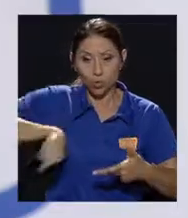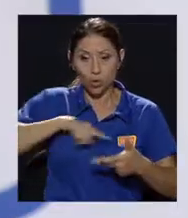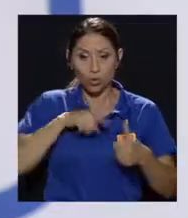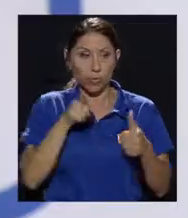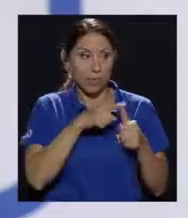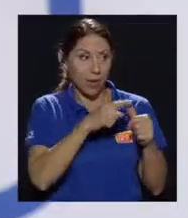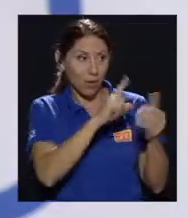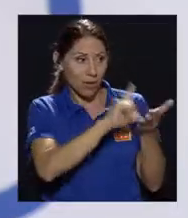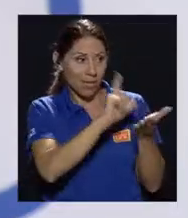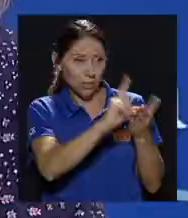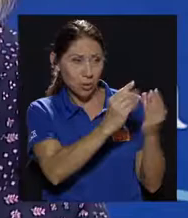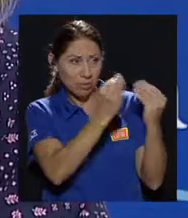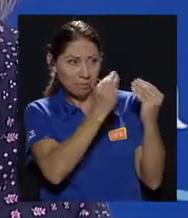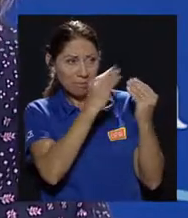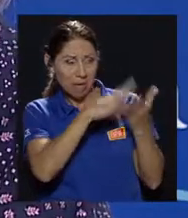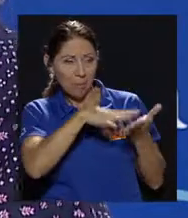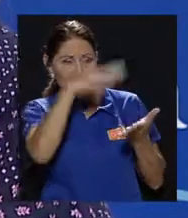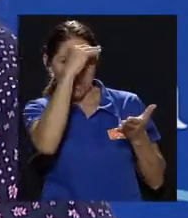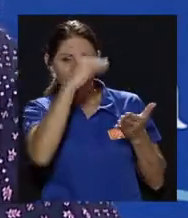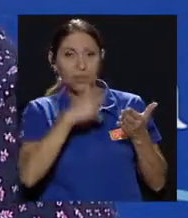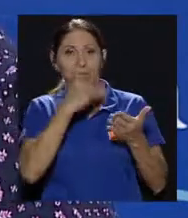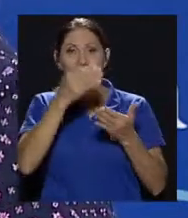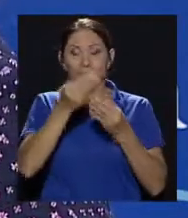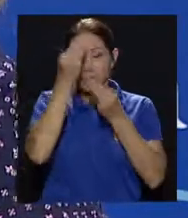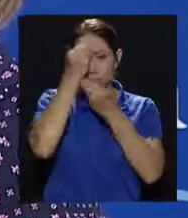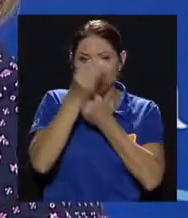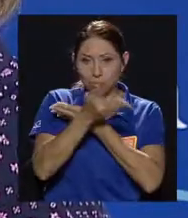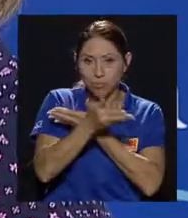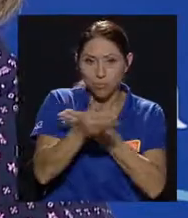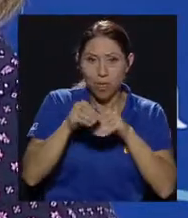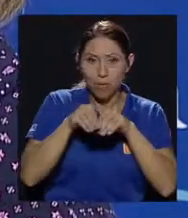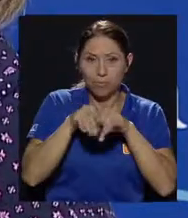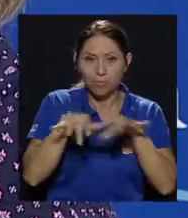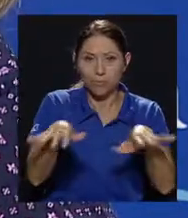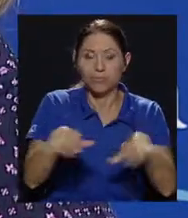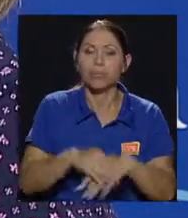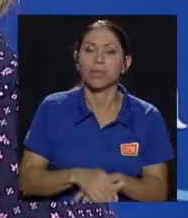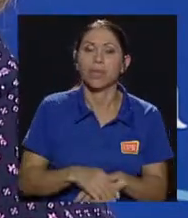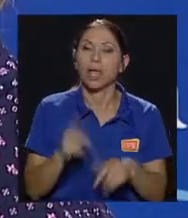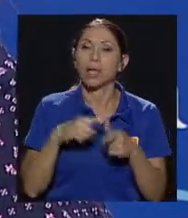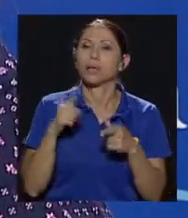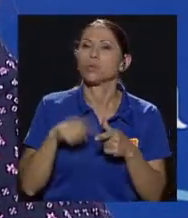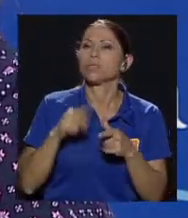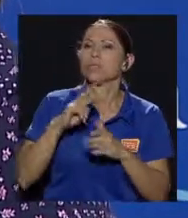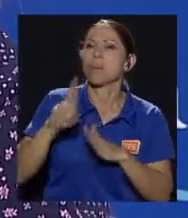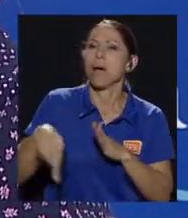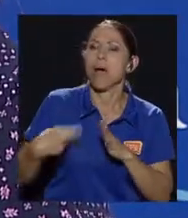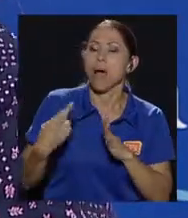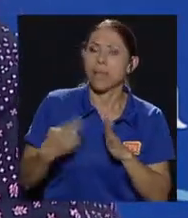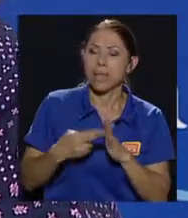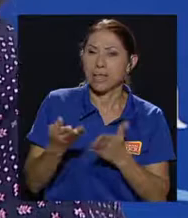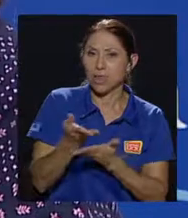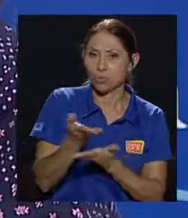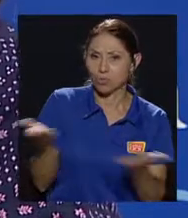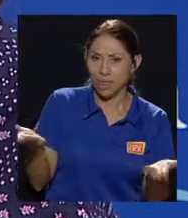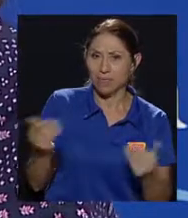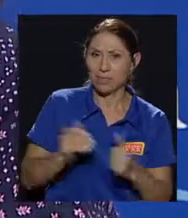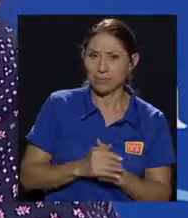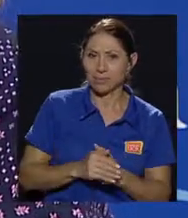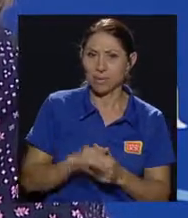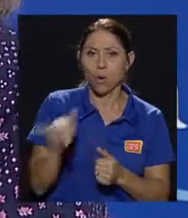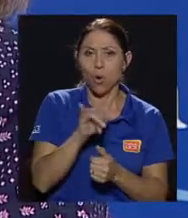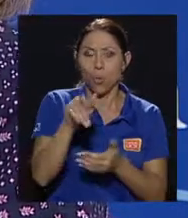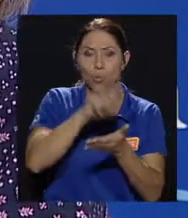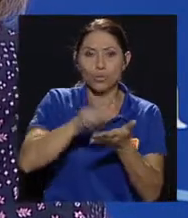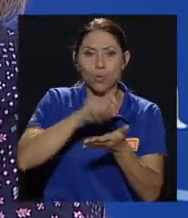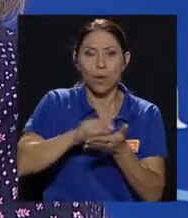estamos transfiriendo. Precisamente en esa transferencia nos lleva entonces ahora de cuál ha sido el papel, el rol de ustedes, ¿verdad?, como